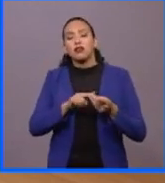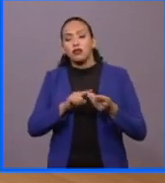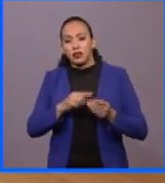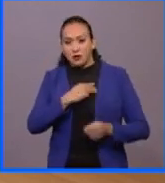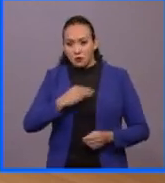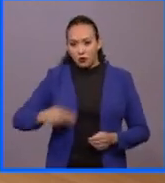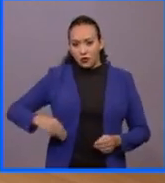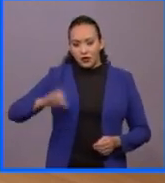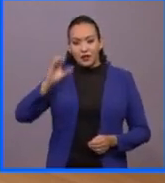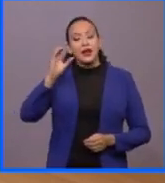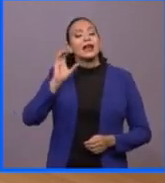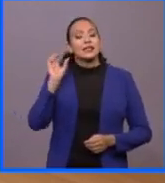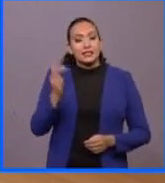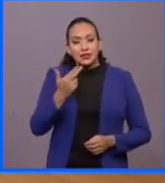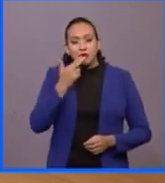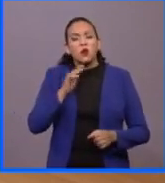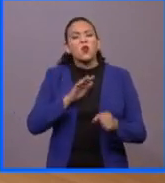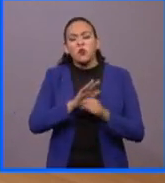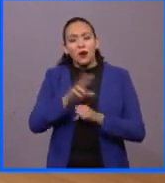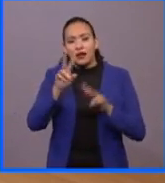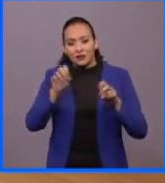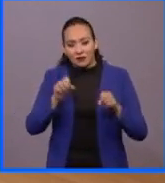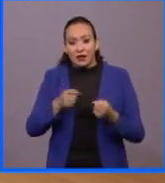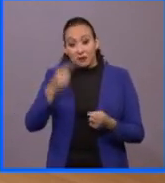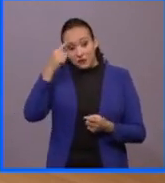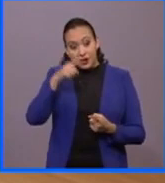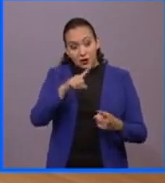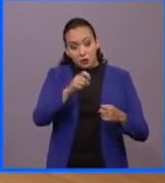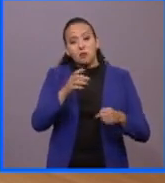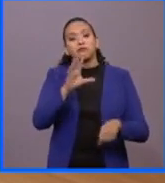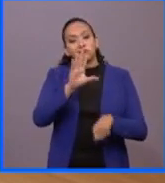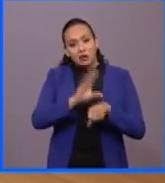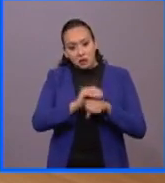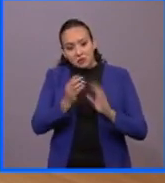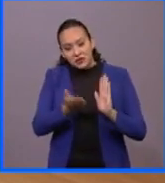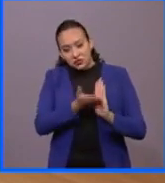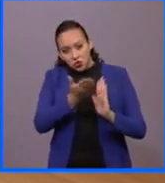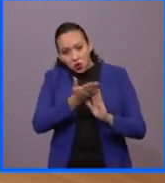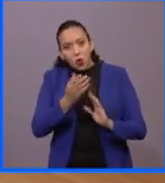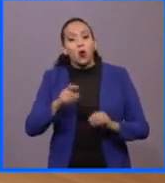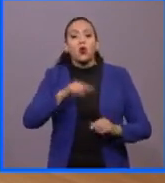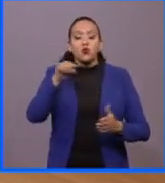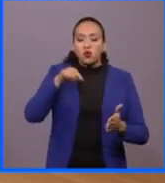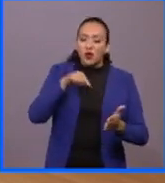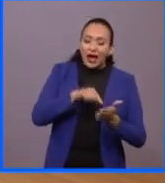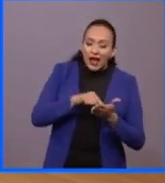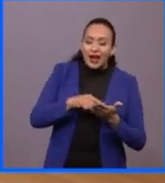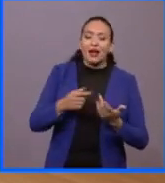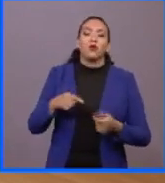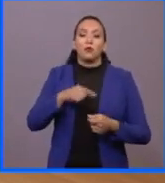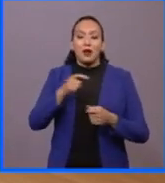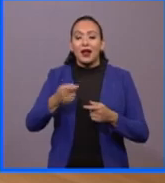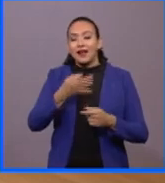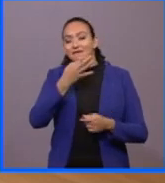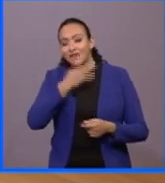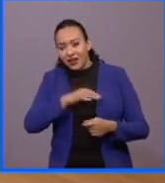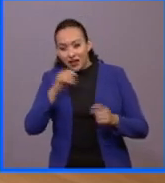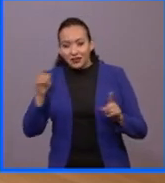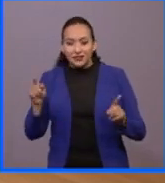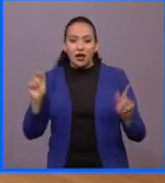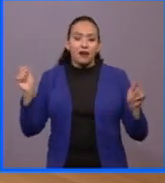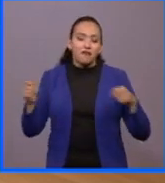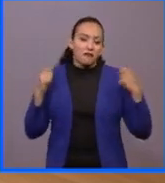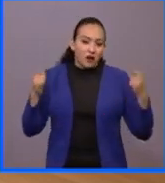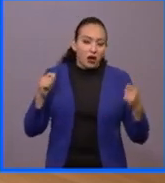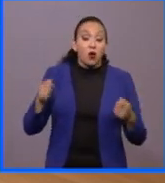municipios de Chihuahua sobre cobro de derecho por expedición de permisos para eventos sociales, así como las que imponían multas por realizar juegos